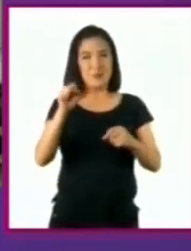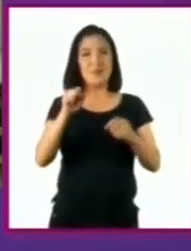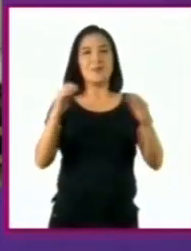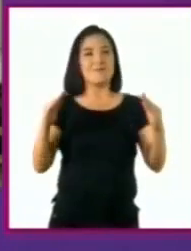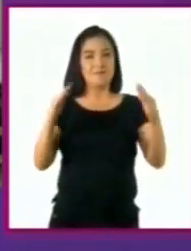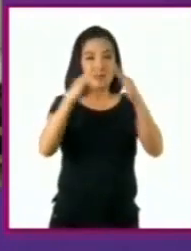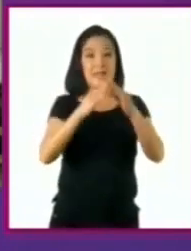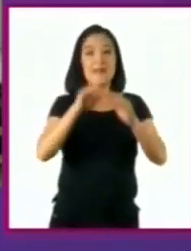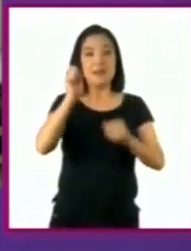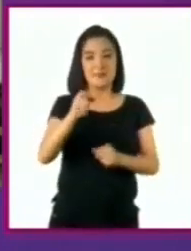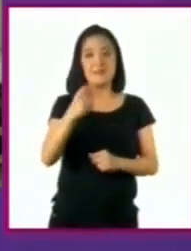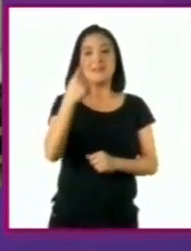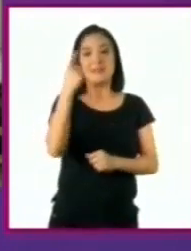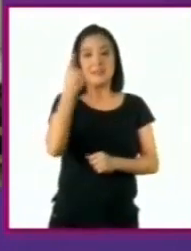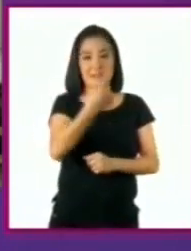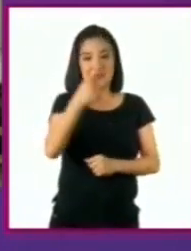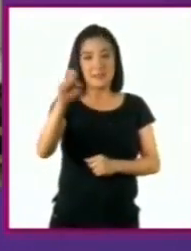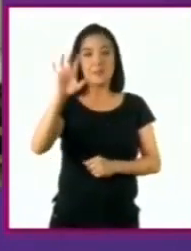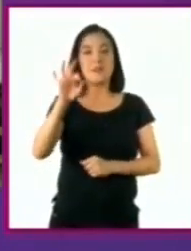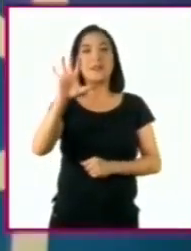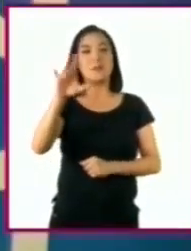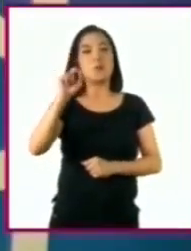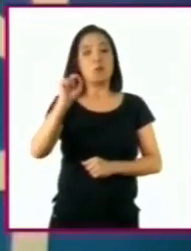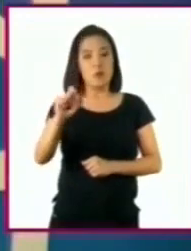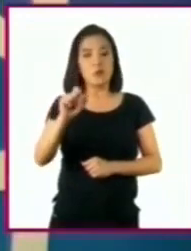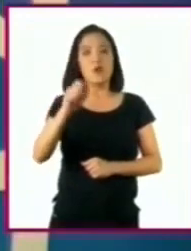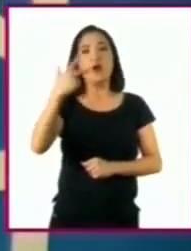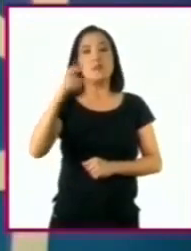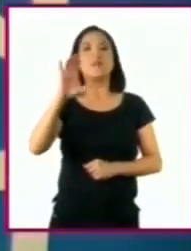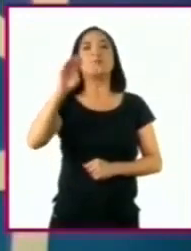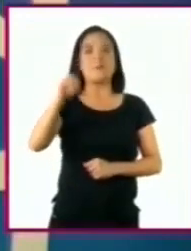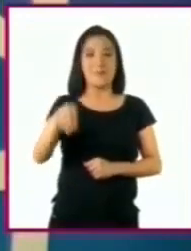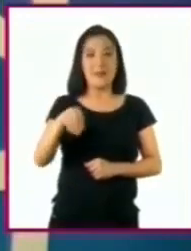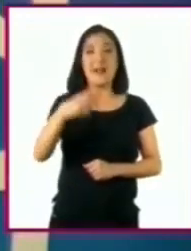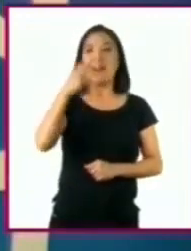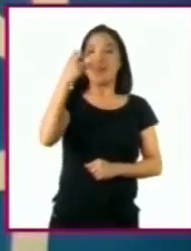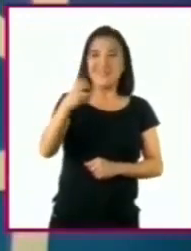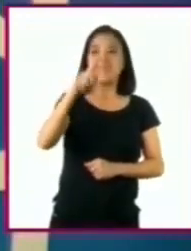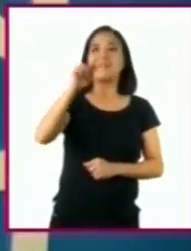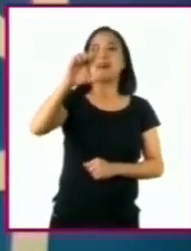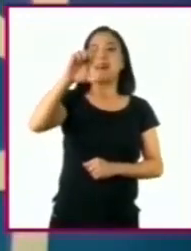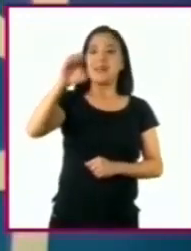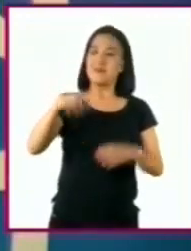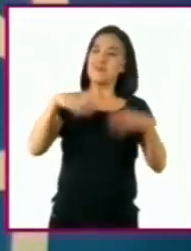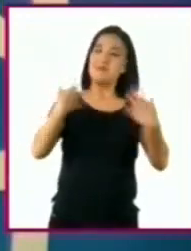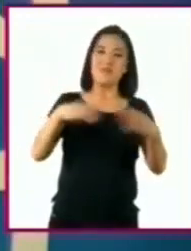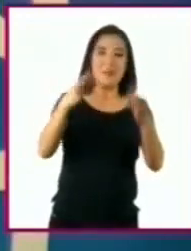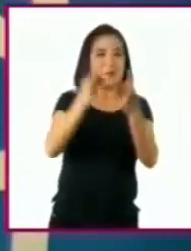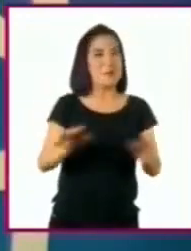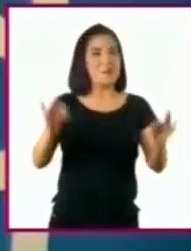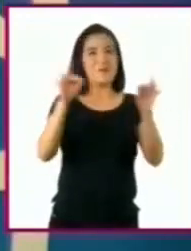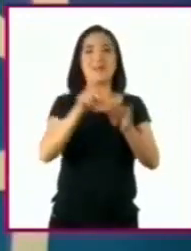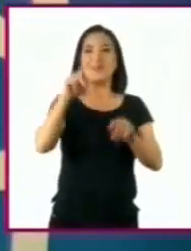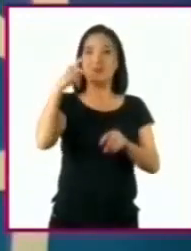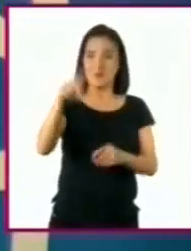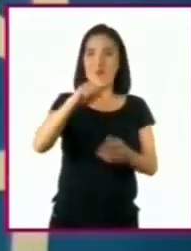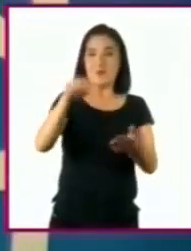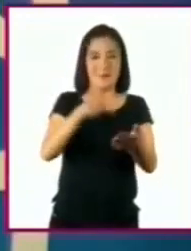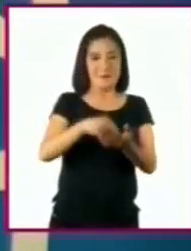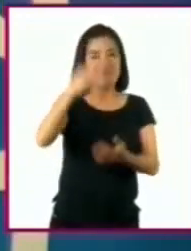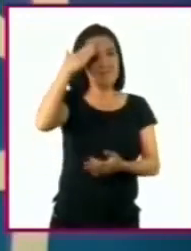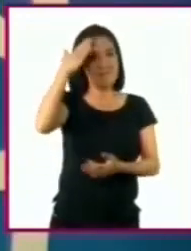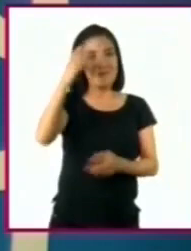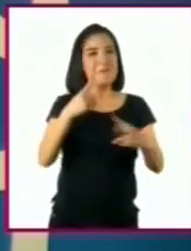145.8 metros. Tales de Mileto se ha ganado un lugar muy importante en la historia de las matemáticas. Ahora